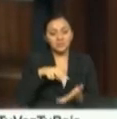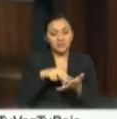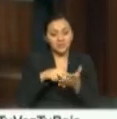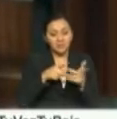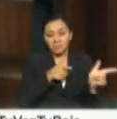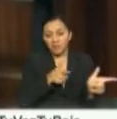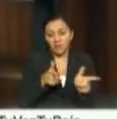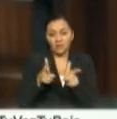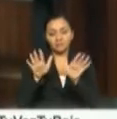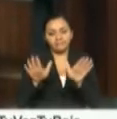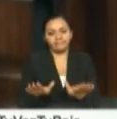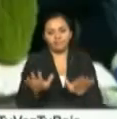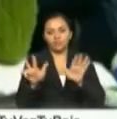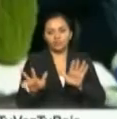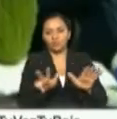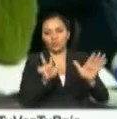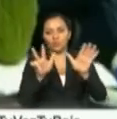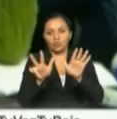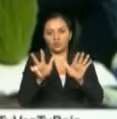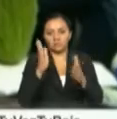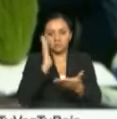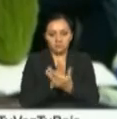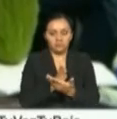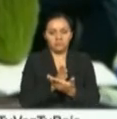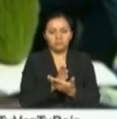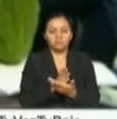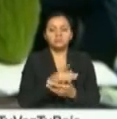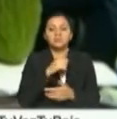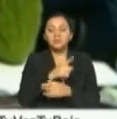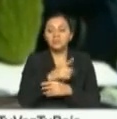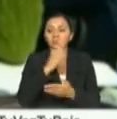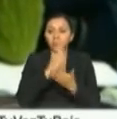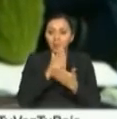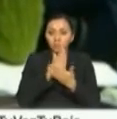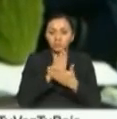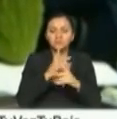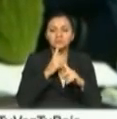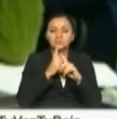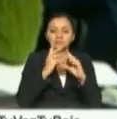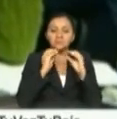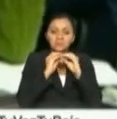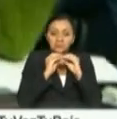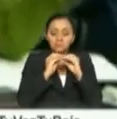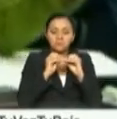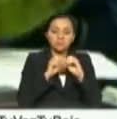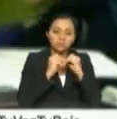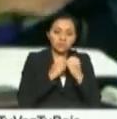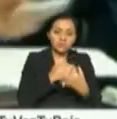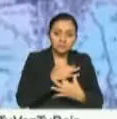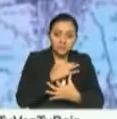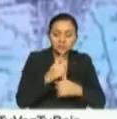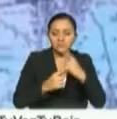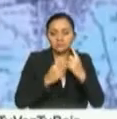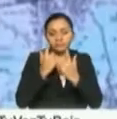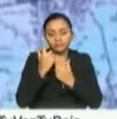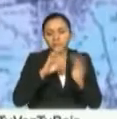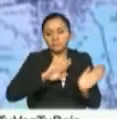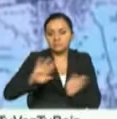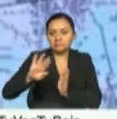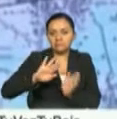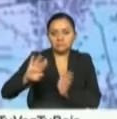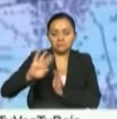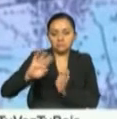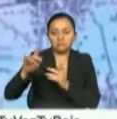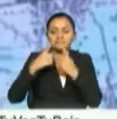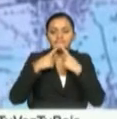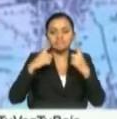bombardeos durante 8 horas. Según Moscú, se trata de una pausa humanitaria para permitir que tanto civiles como rebeldes salgan de la ciudad. Así lo ha